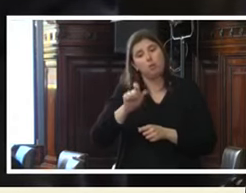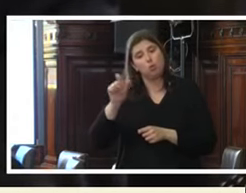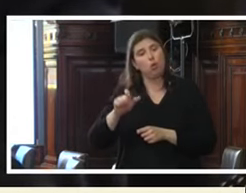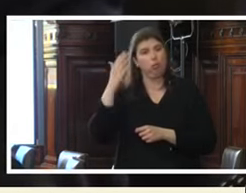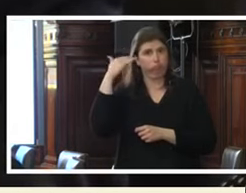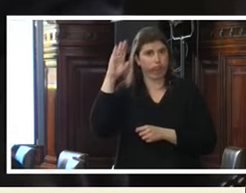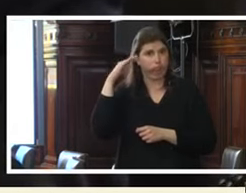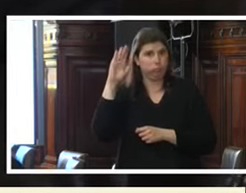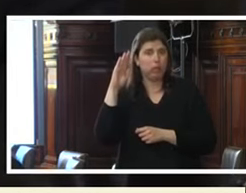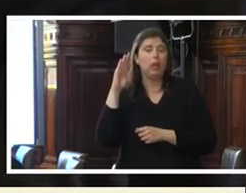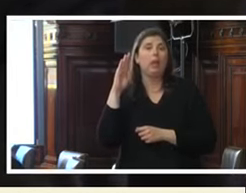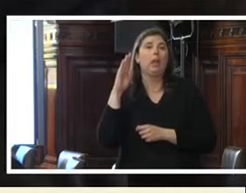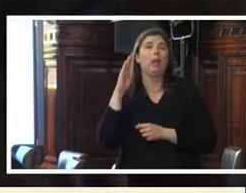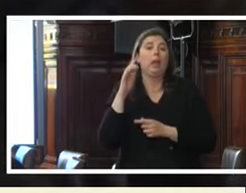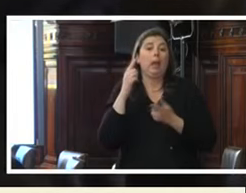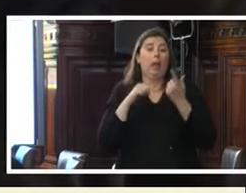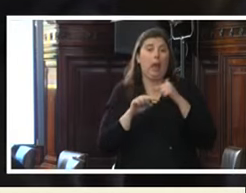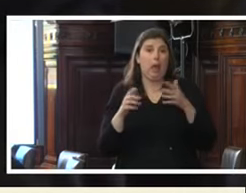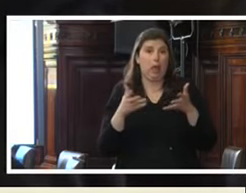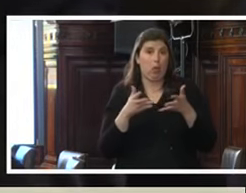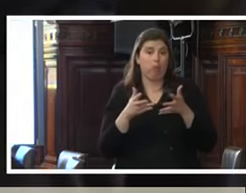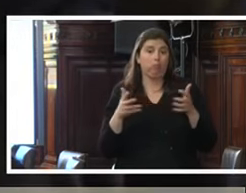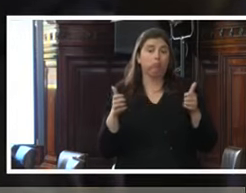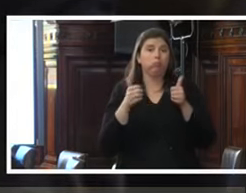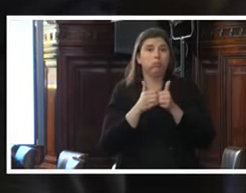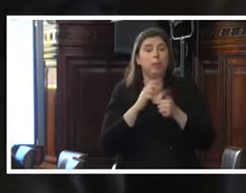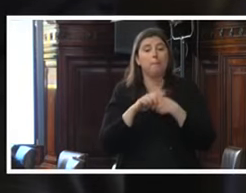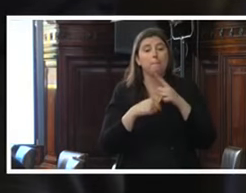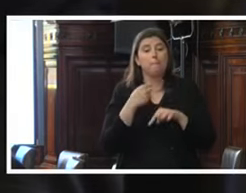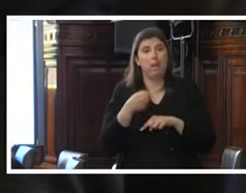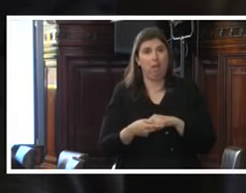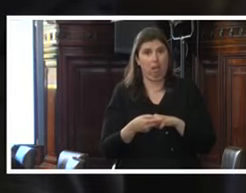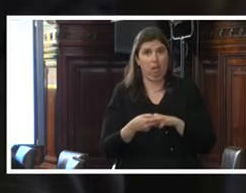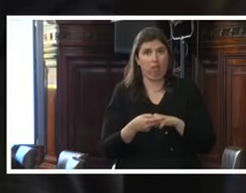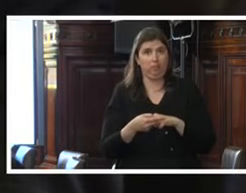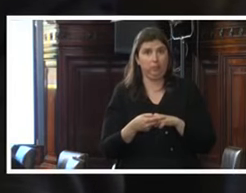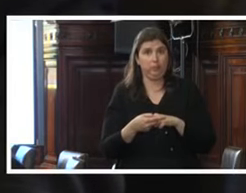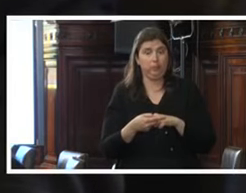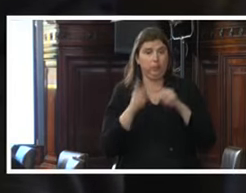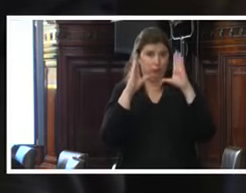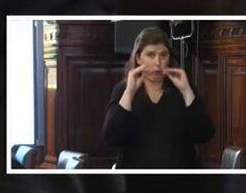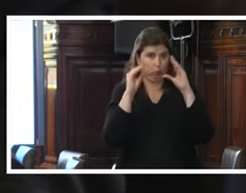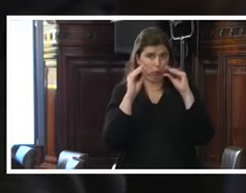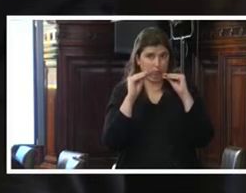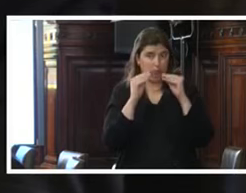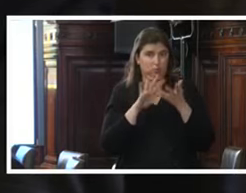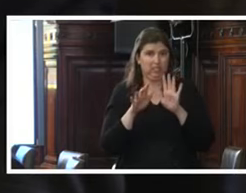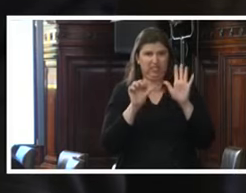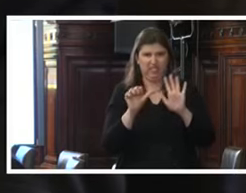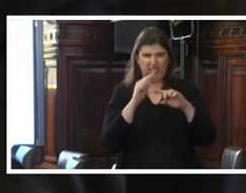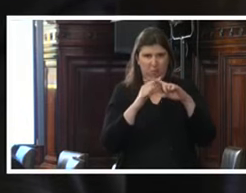empezaremos está la creación de la mañana en la noche a las 6 y 30